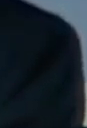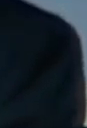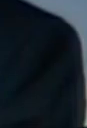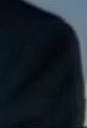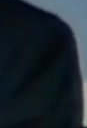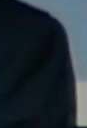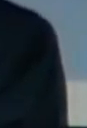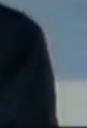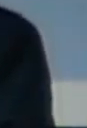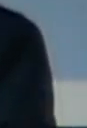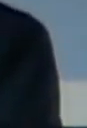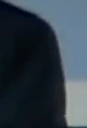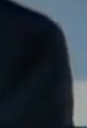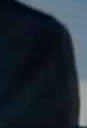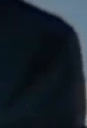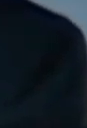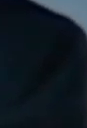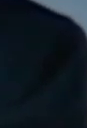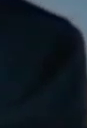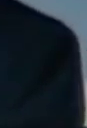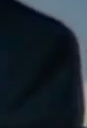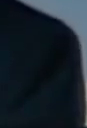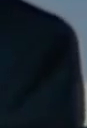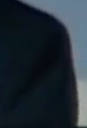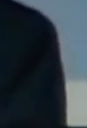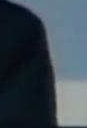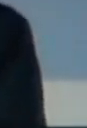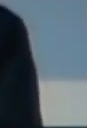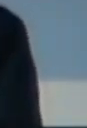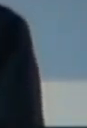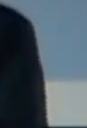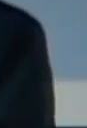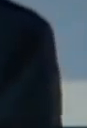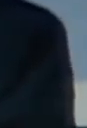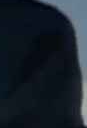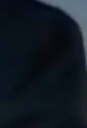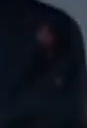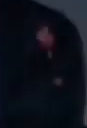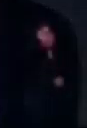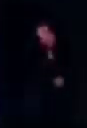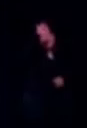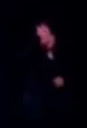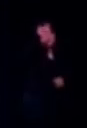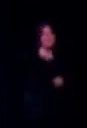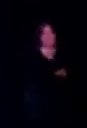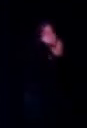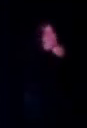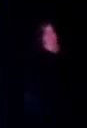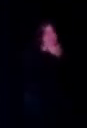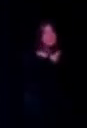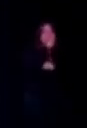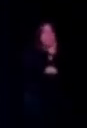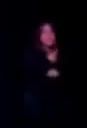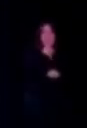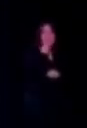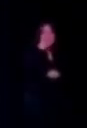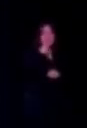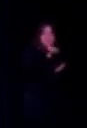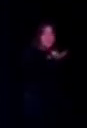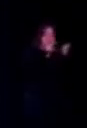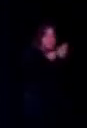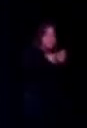llamó eudaimonía. No solamente el hedonismo de conseguir y de tener cosas, sino sentir que tienes propósitos y proyectos significativos para tu